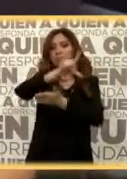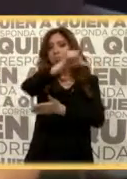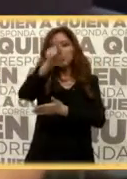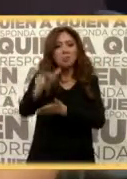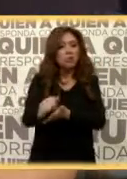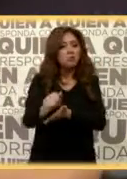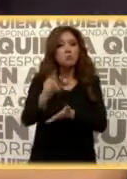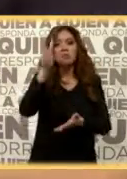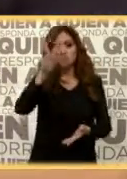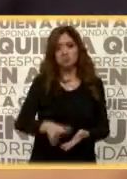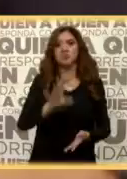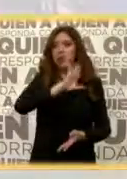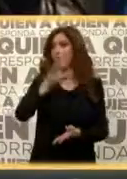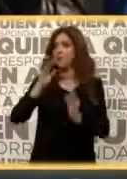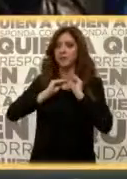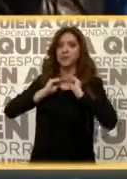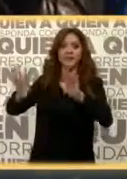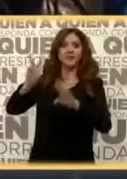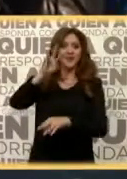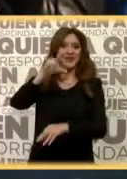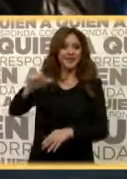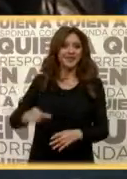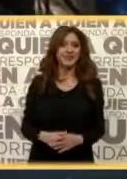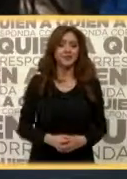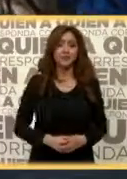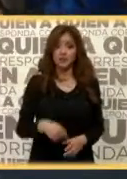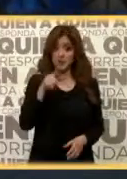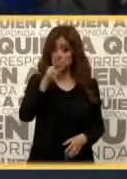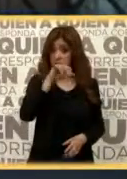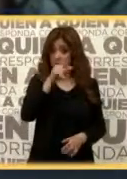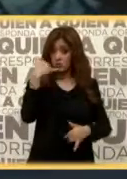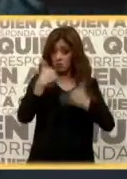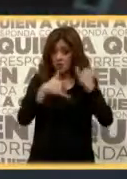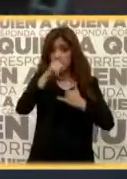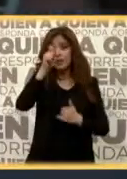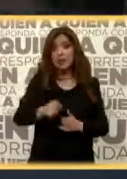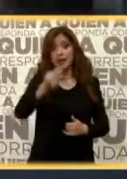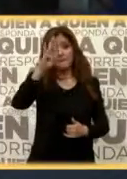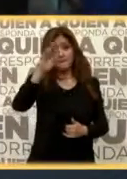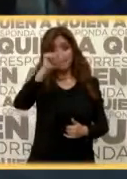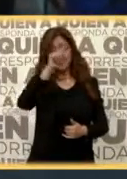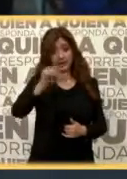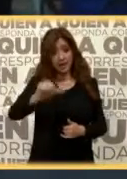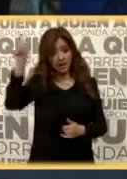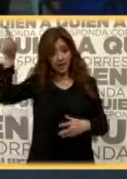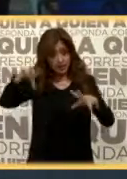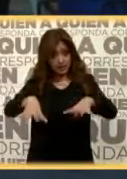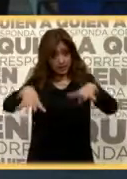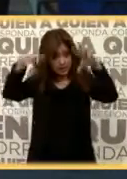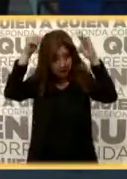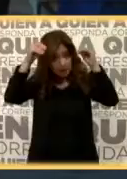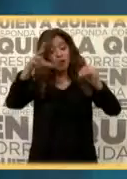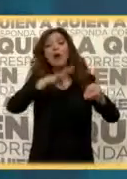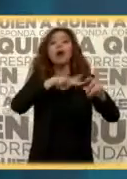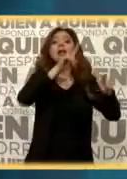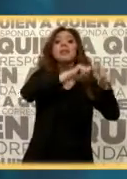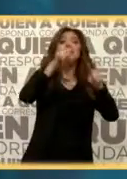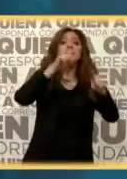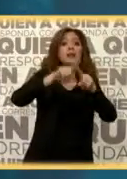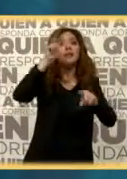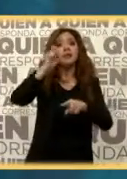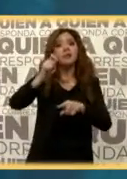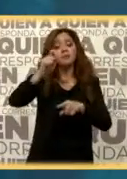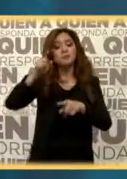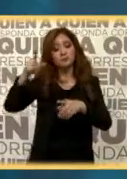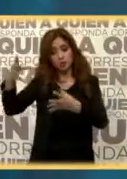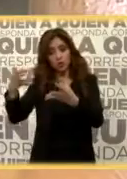cuentas tenemos un muy buen resultado. En la Villa Juguetón, que este año es un bazar del desierto, tenemos stands con activaciones y retos de las